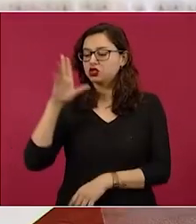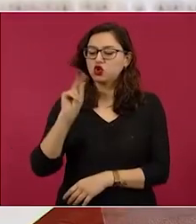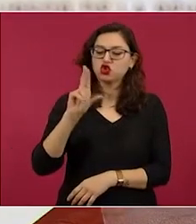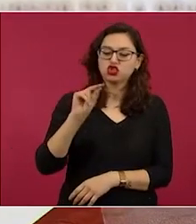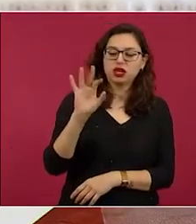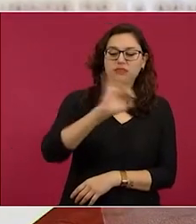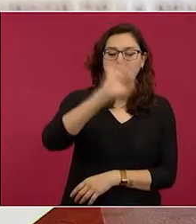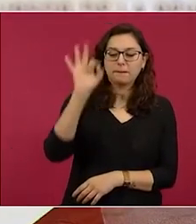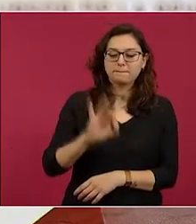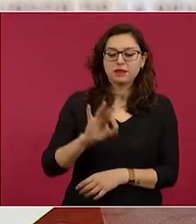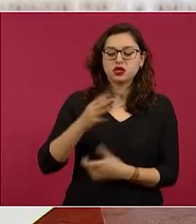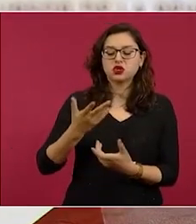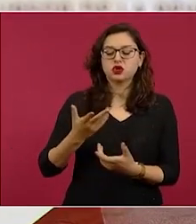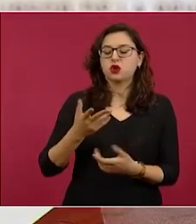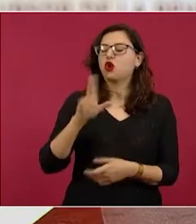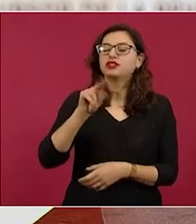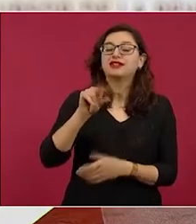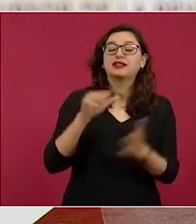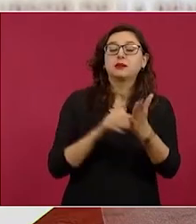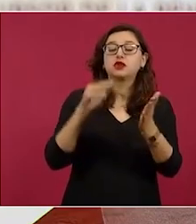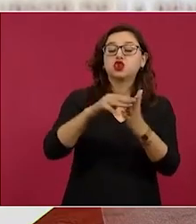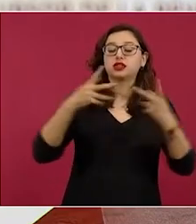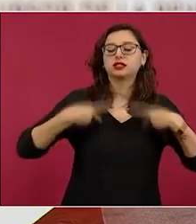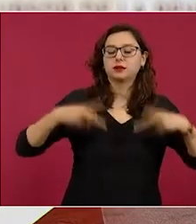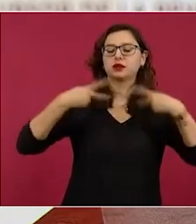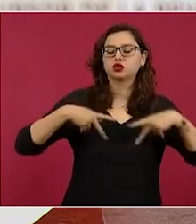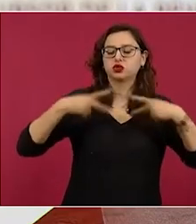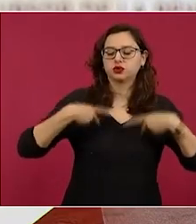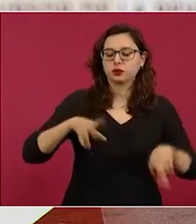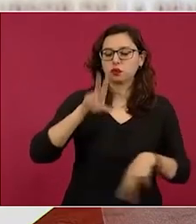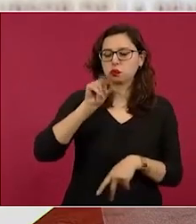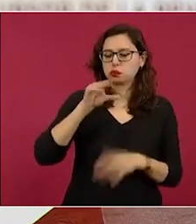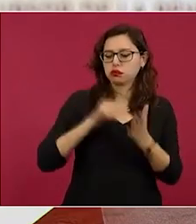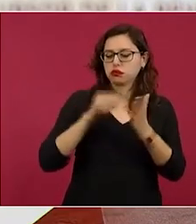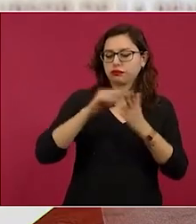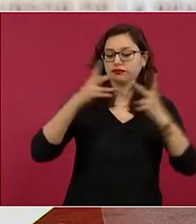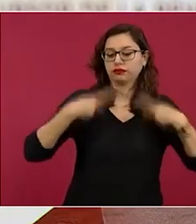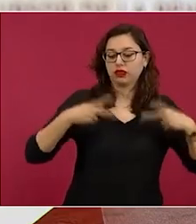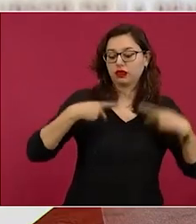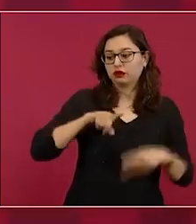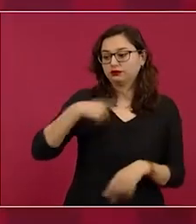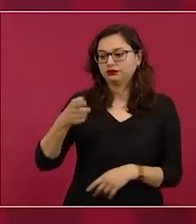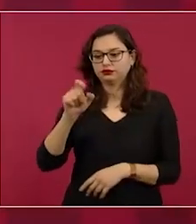casi 25 millones de ciudadanos, son